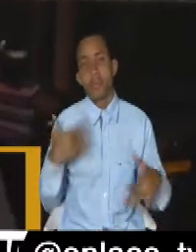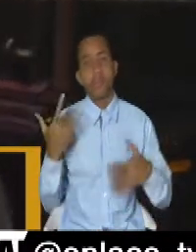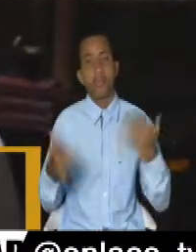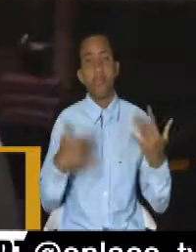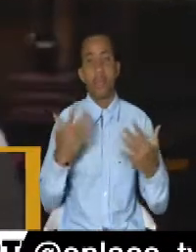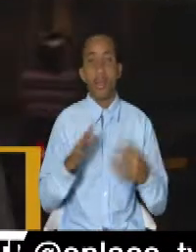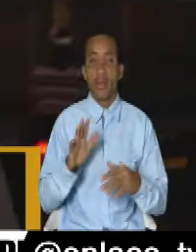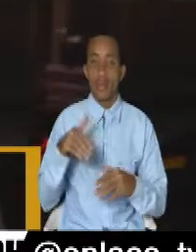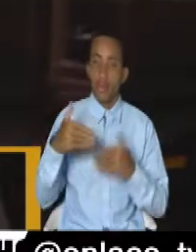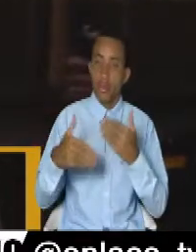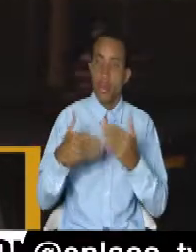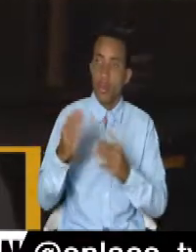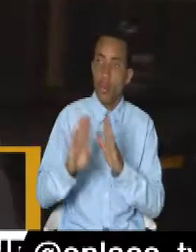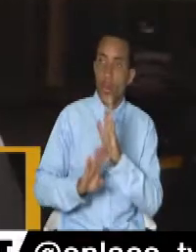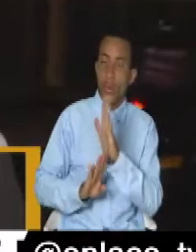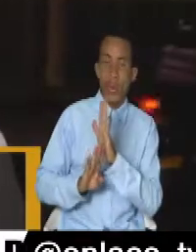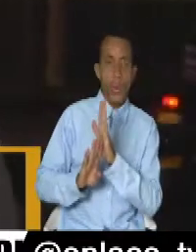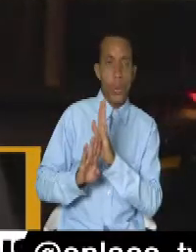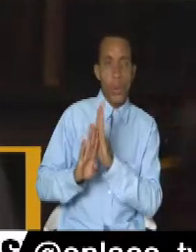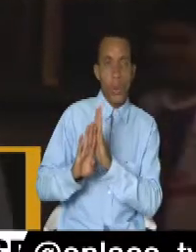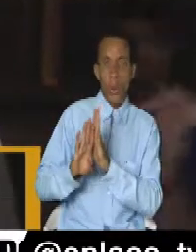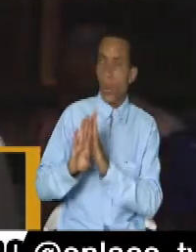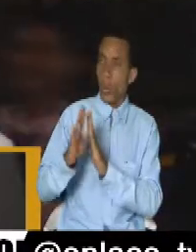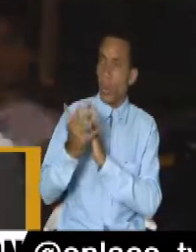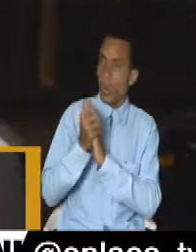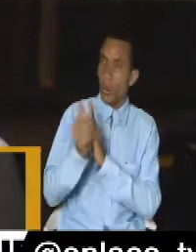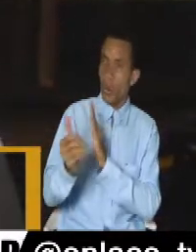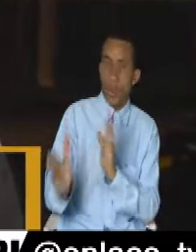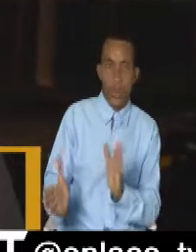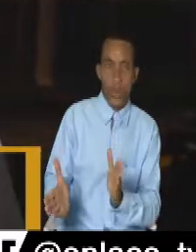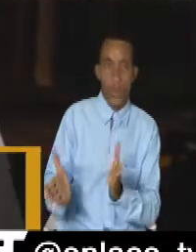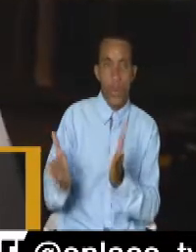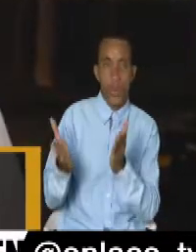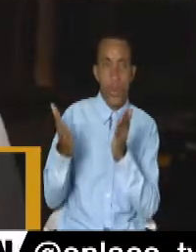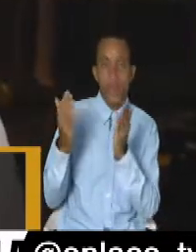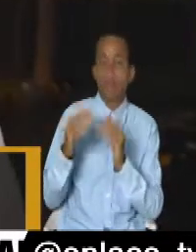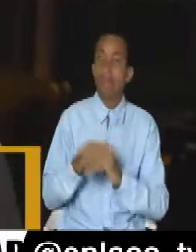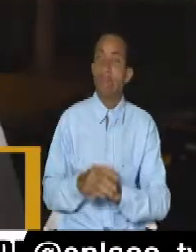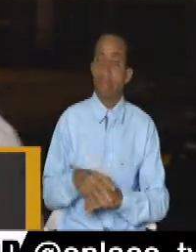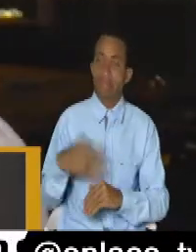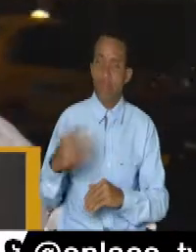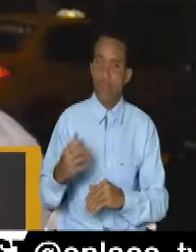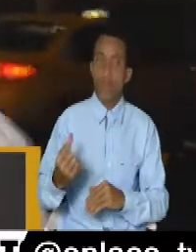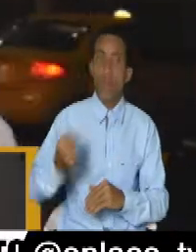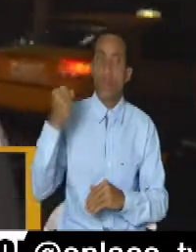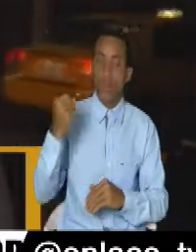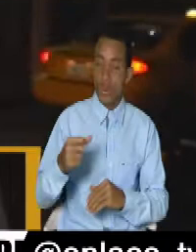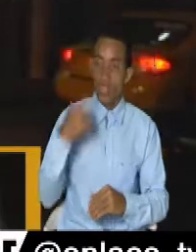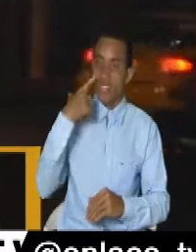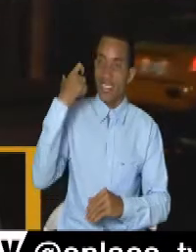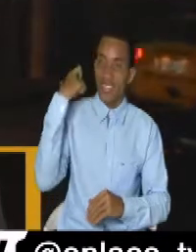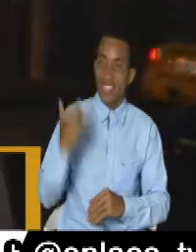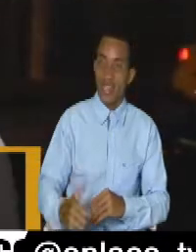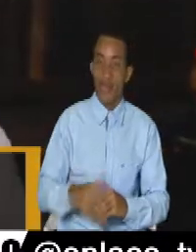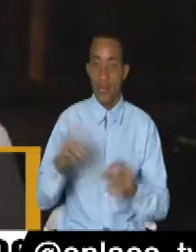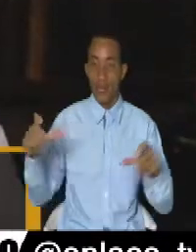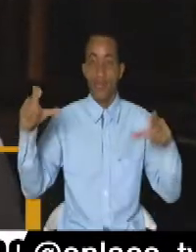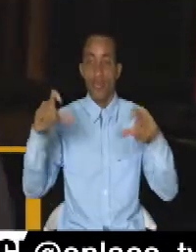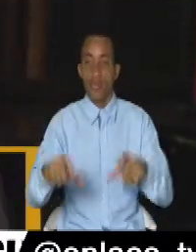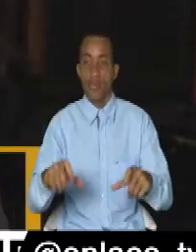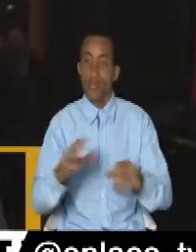ya van cogiendo un nivel o van mejorando obviamente su juego, y eso lo hace atractivo, porque ya entran en una cancha con muchas